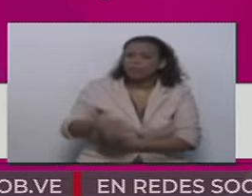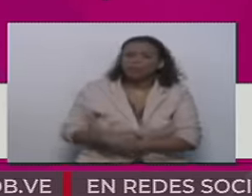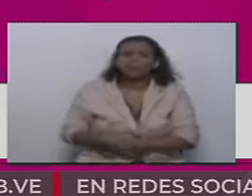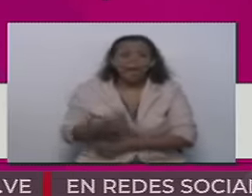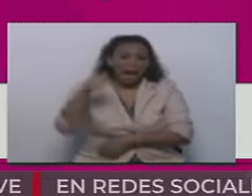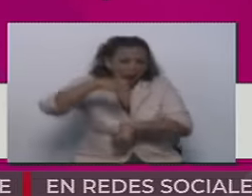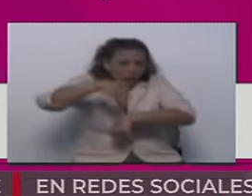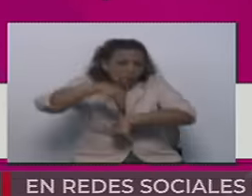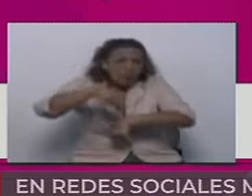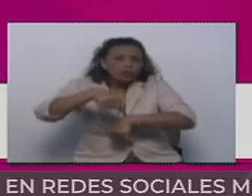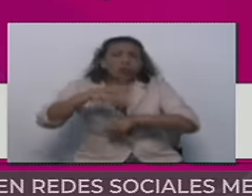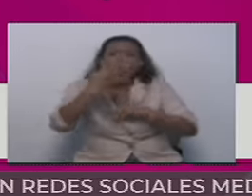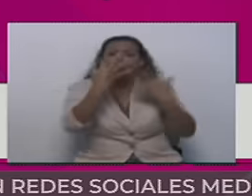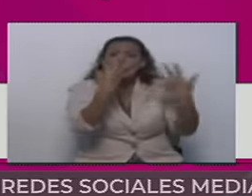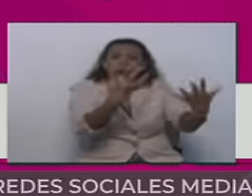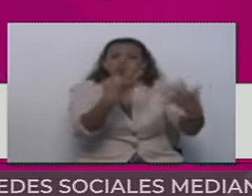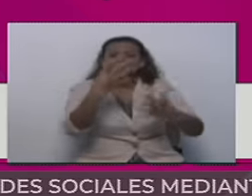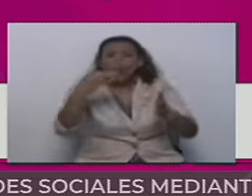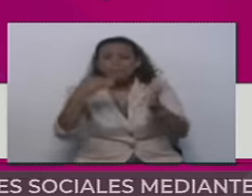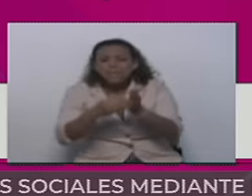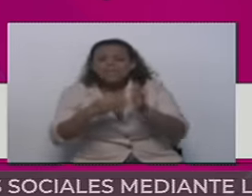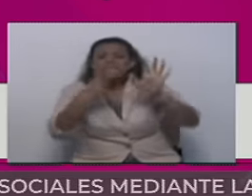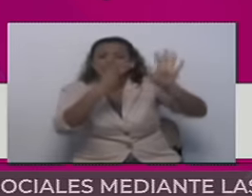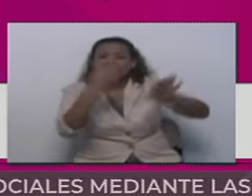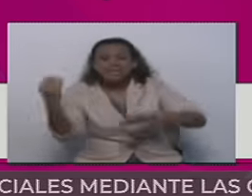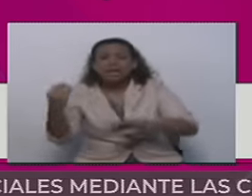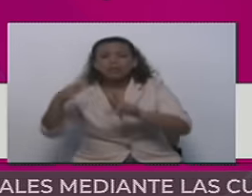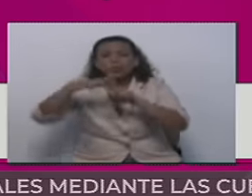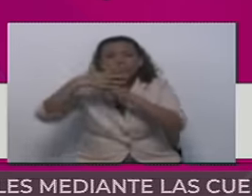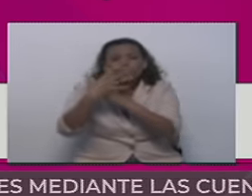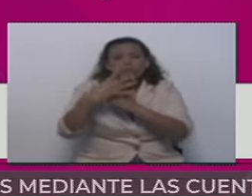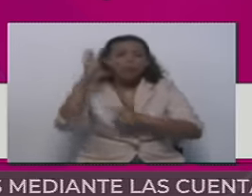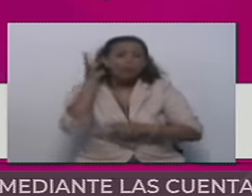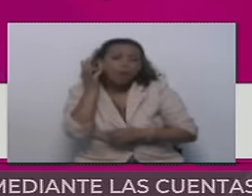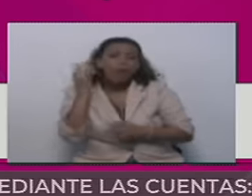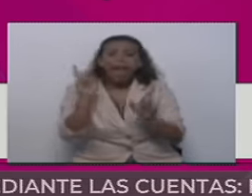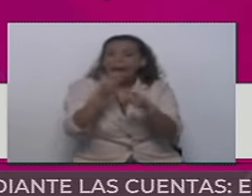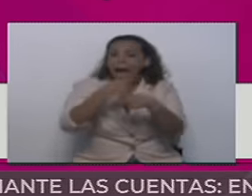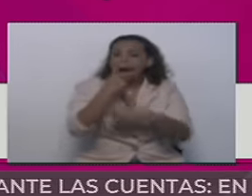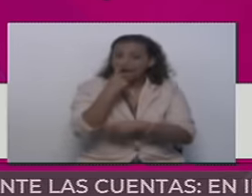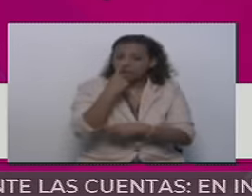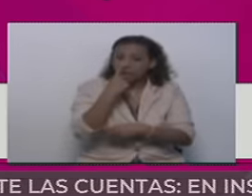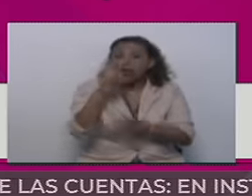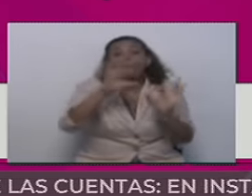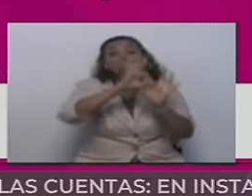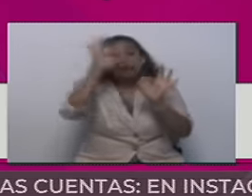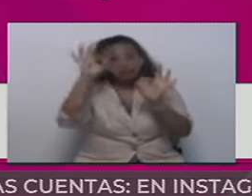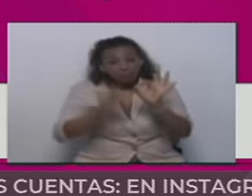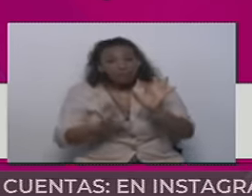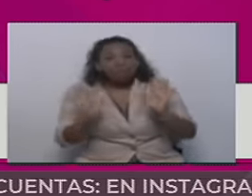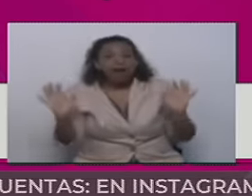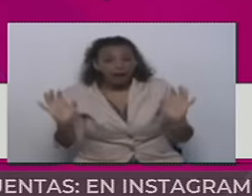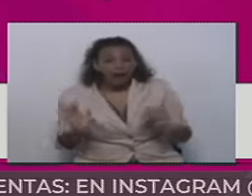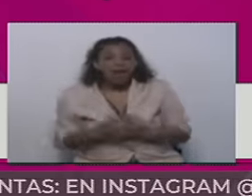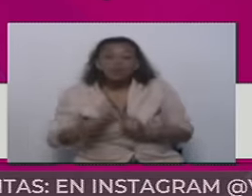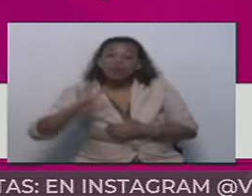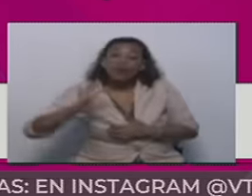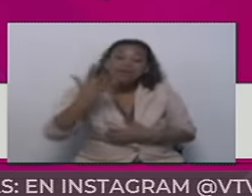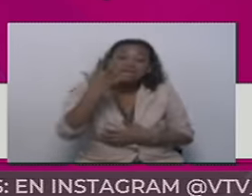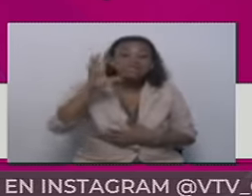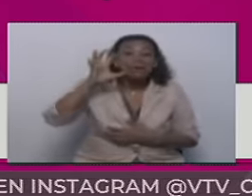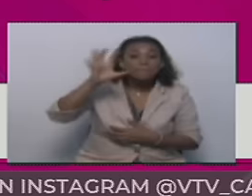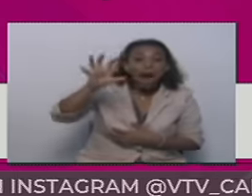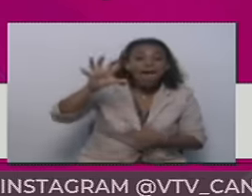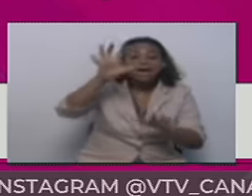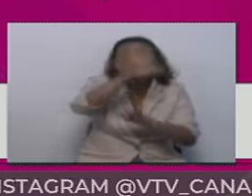este momento más de 8.700 casos diagnosticados, presidente. Con un porcentaje unidades, menor, hablando de porcentaje. Somos el quinto país en